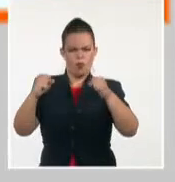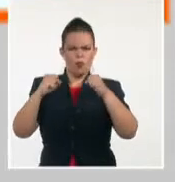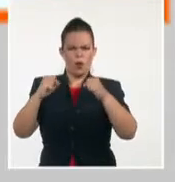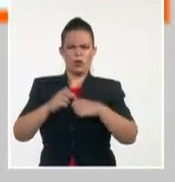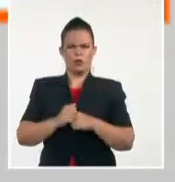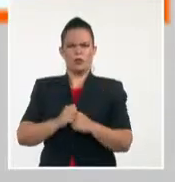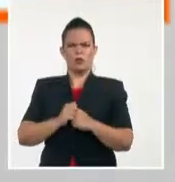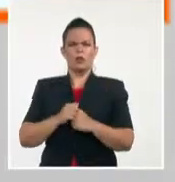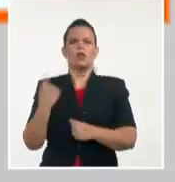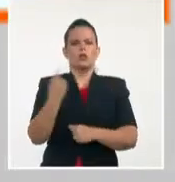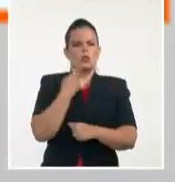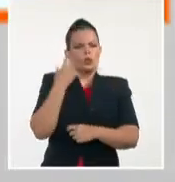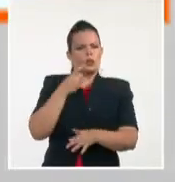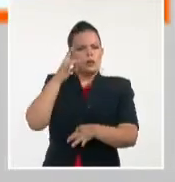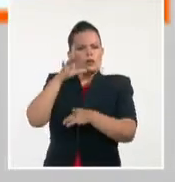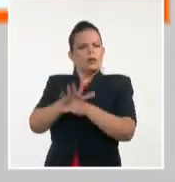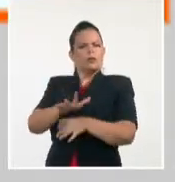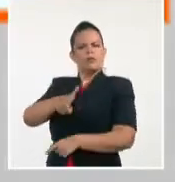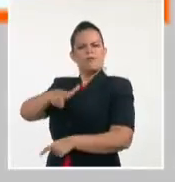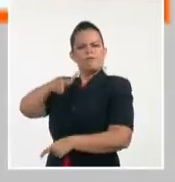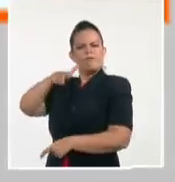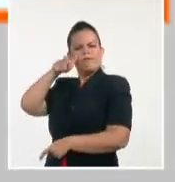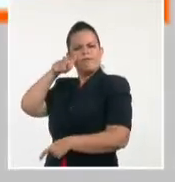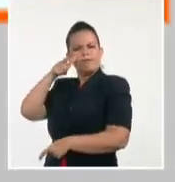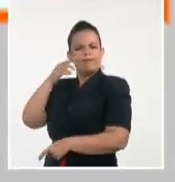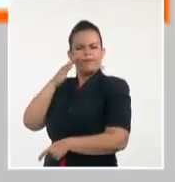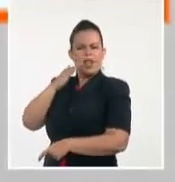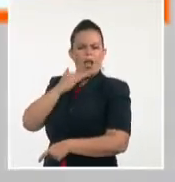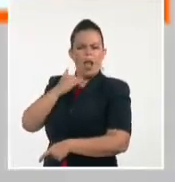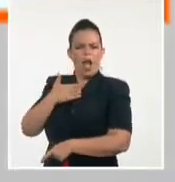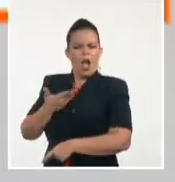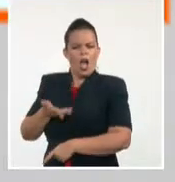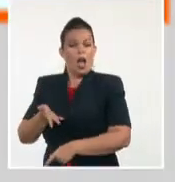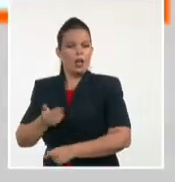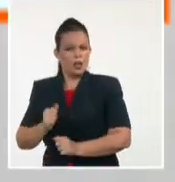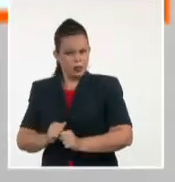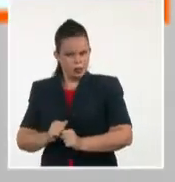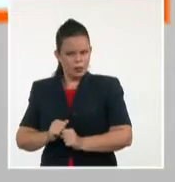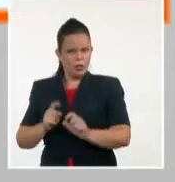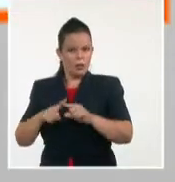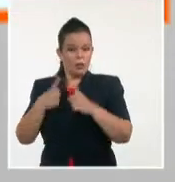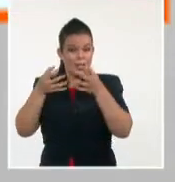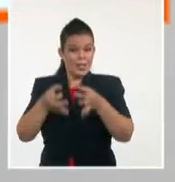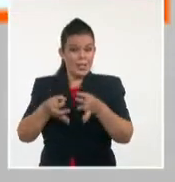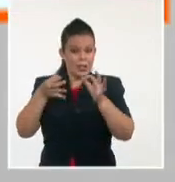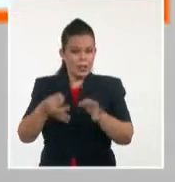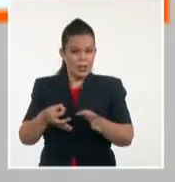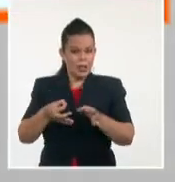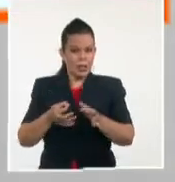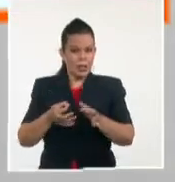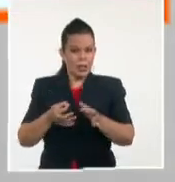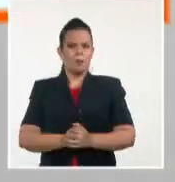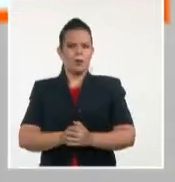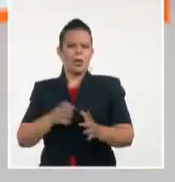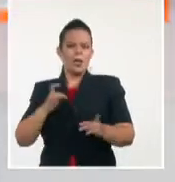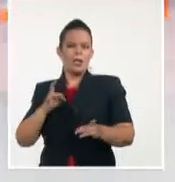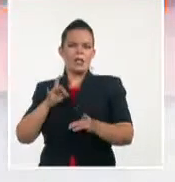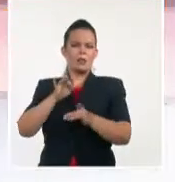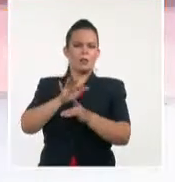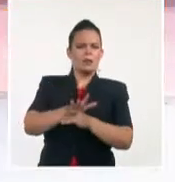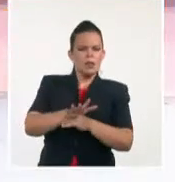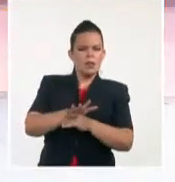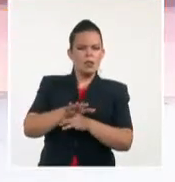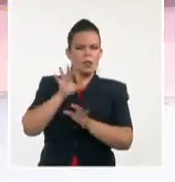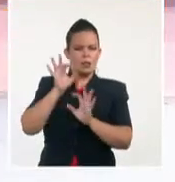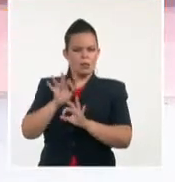ondas tropicales, salen un promedio de 2 o 3 cada semana de África, a veces más, pero no